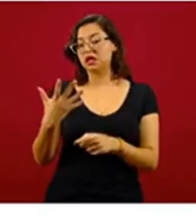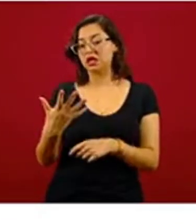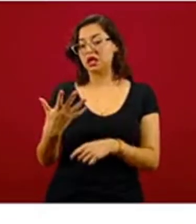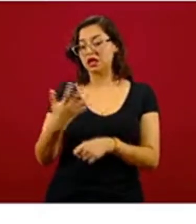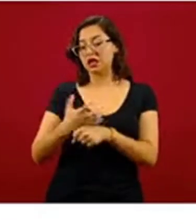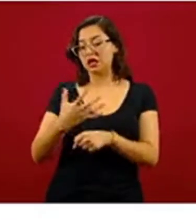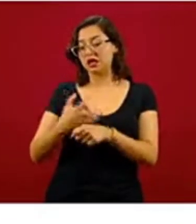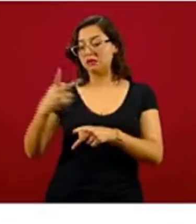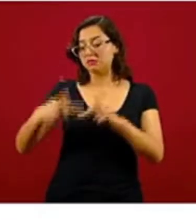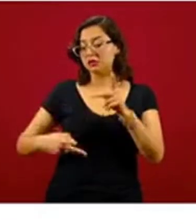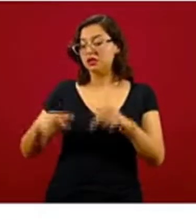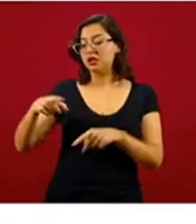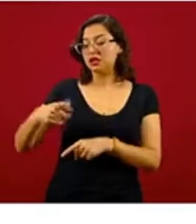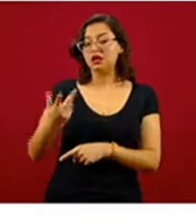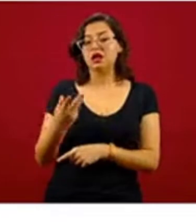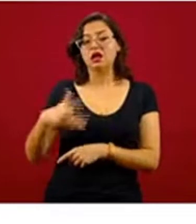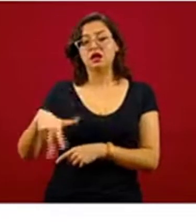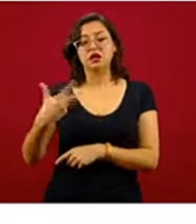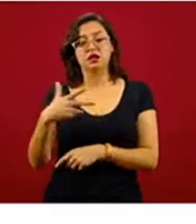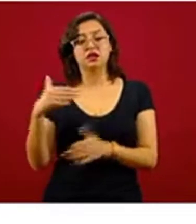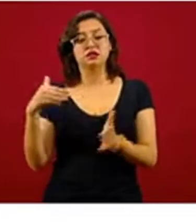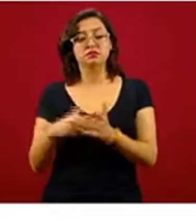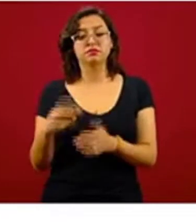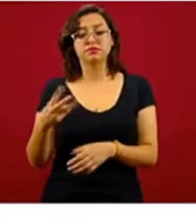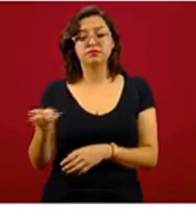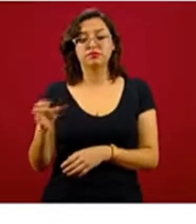totales. El día de hoy,